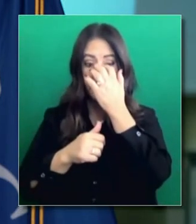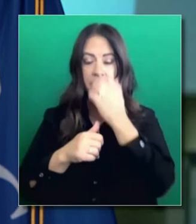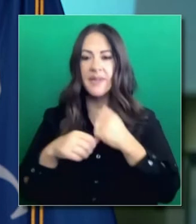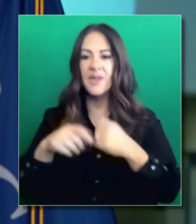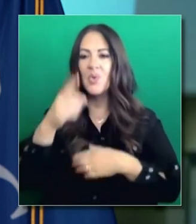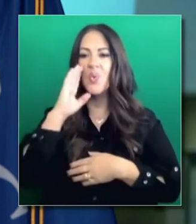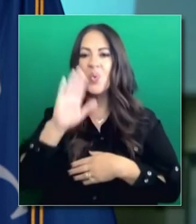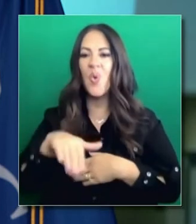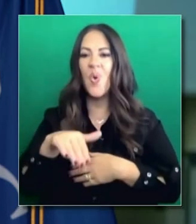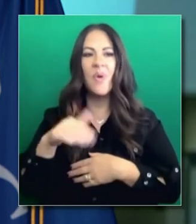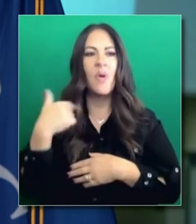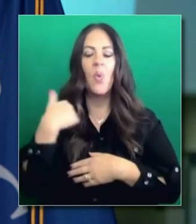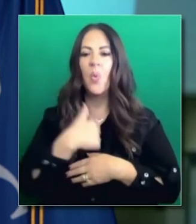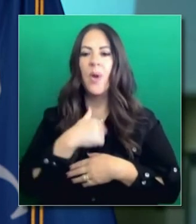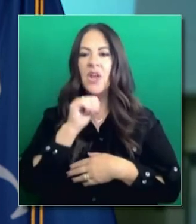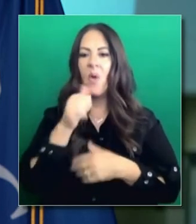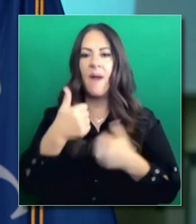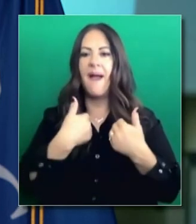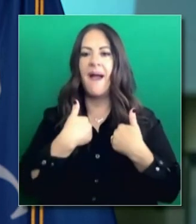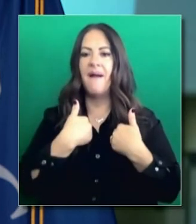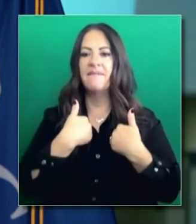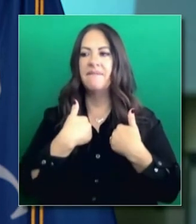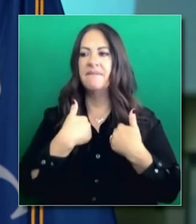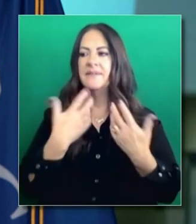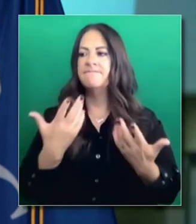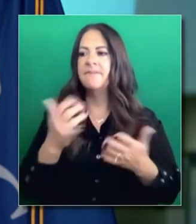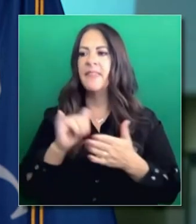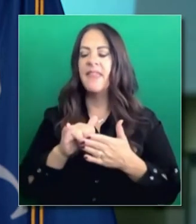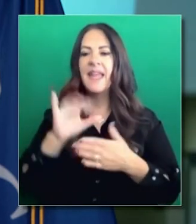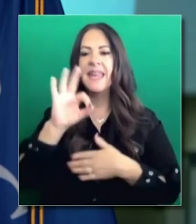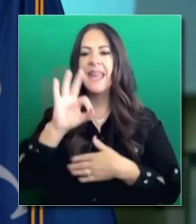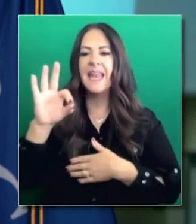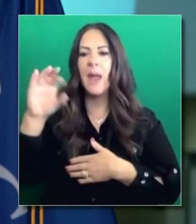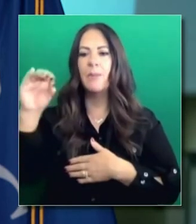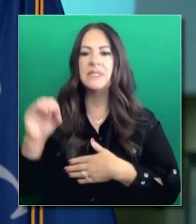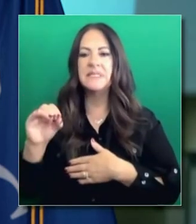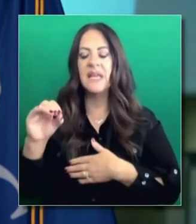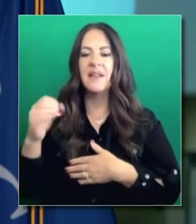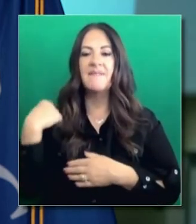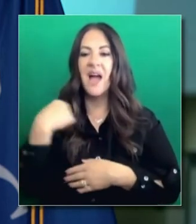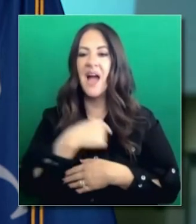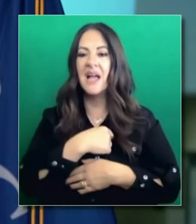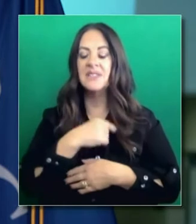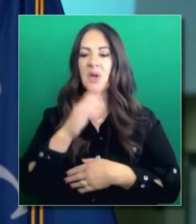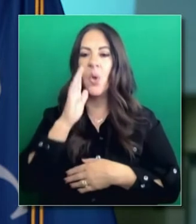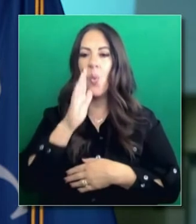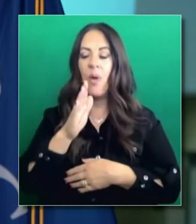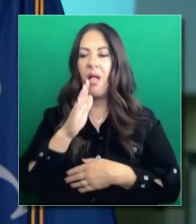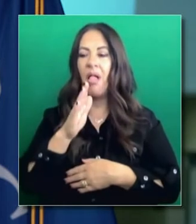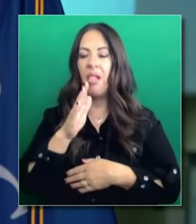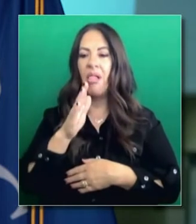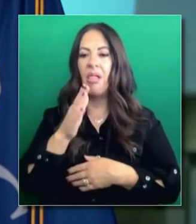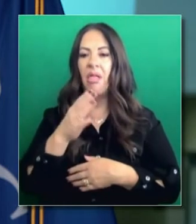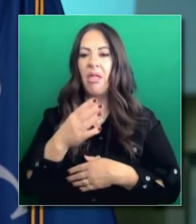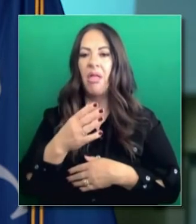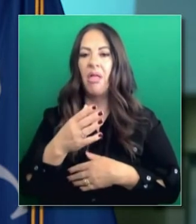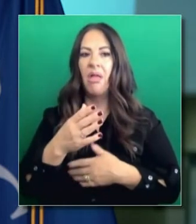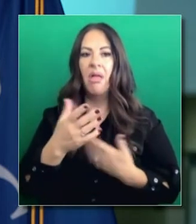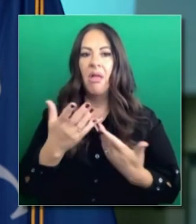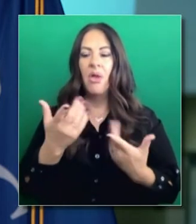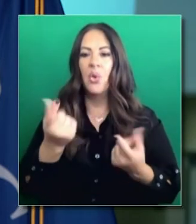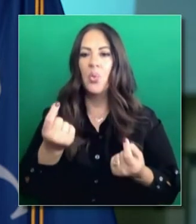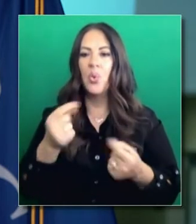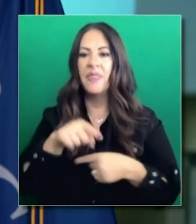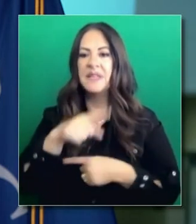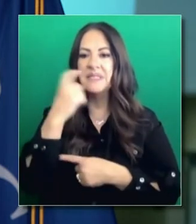la gran sociedad que ya no existe, que tiene la presuposición que el 97% de nosotros estará trabajando en los campos